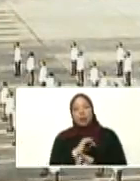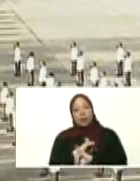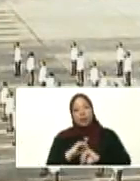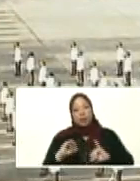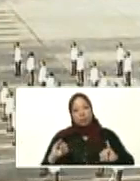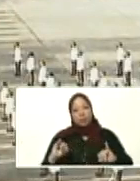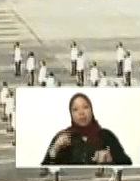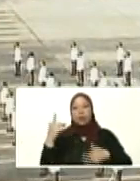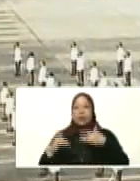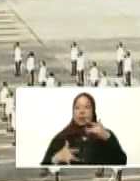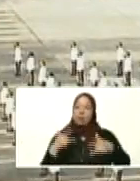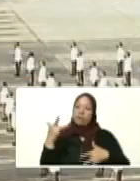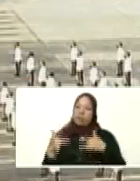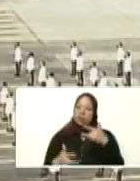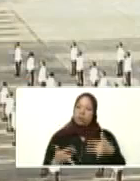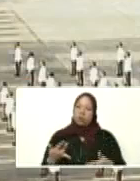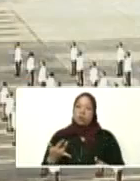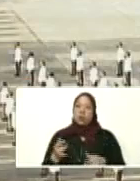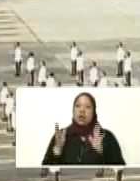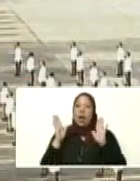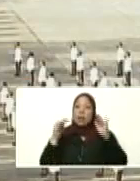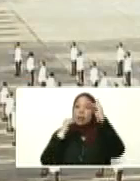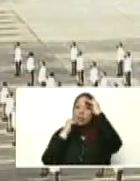acto. ¡Atención!